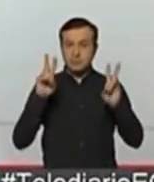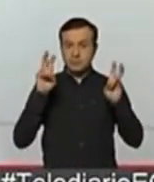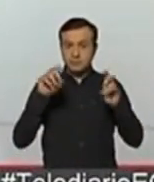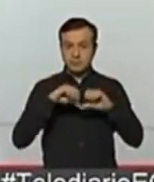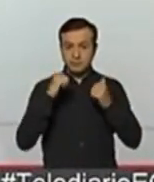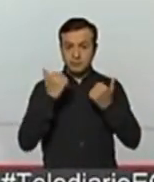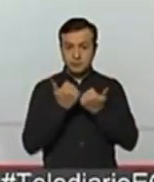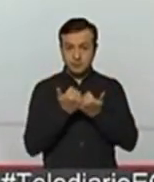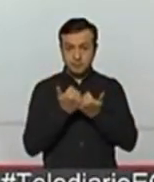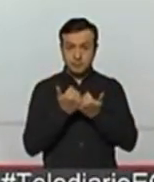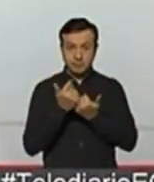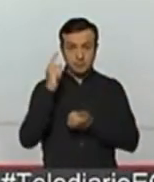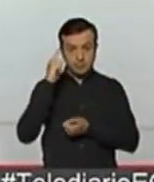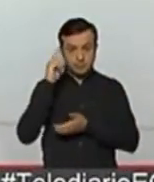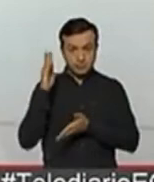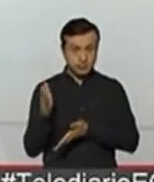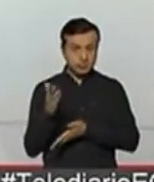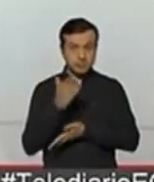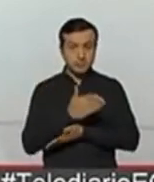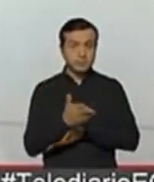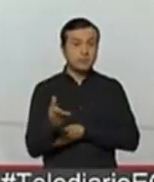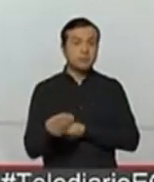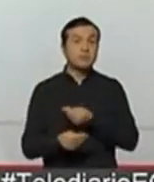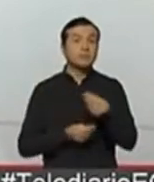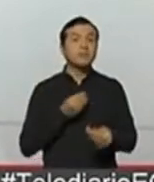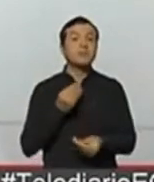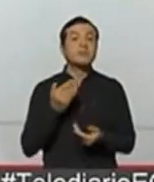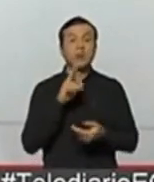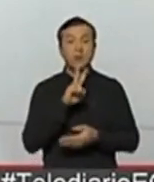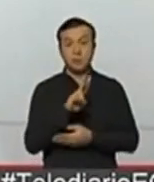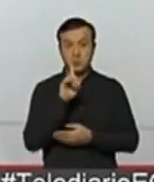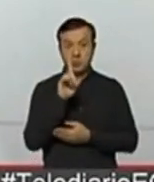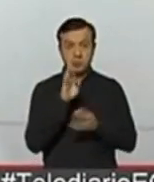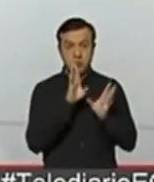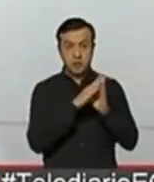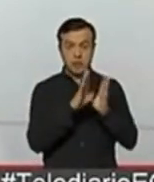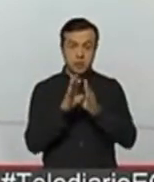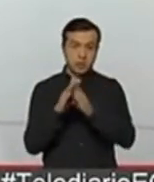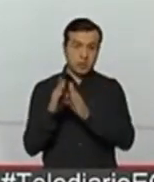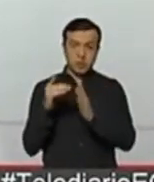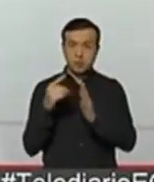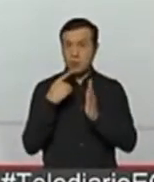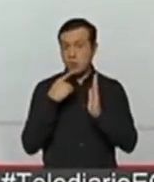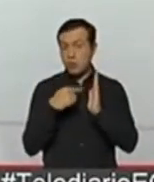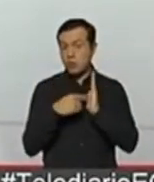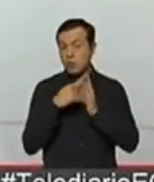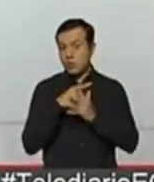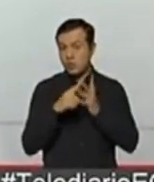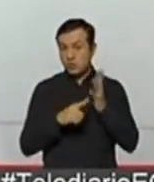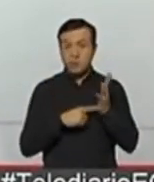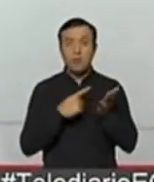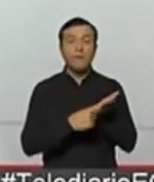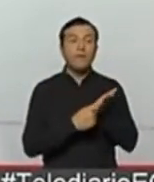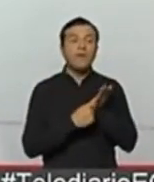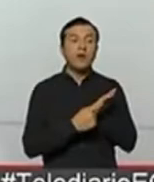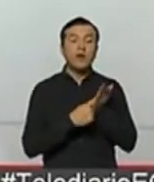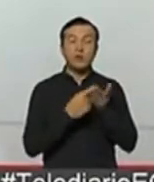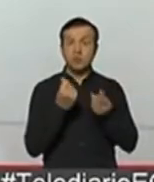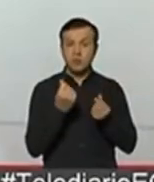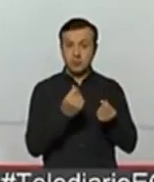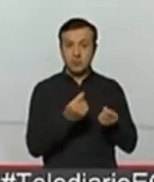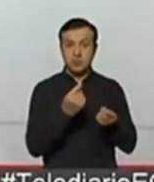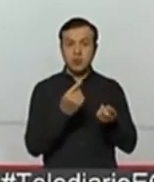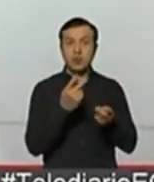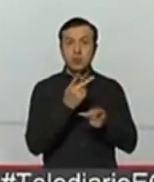Asamblea de Gobernadores del Banco Interamericano de Desarrollo están 21 eventos, entre los que constan el Foro de Financiamiento